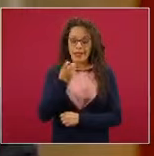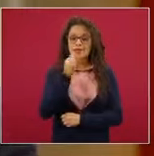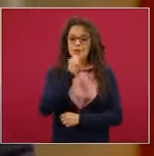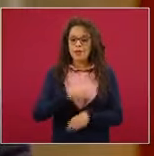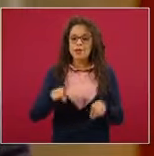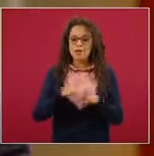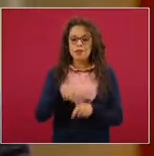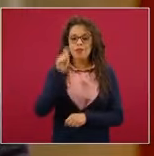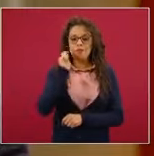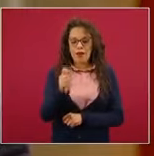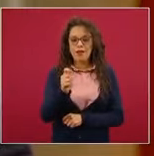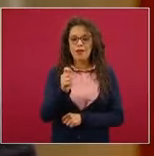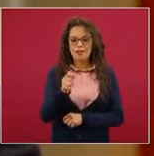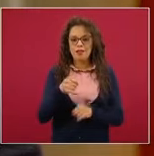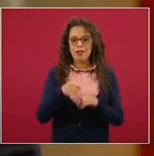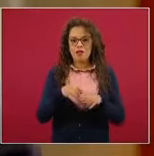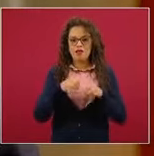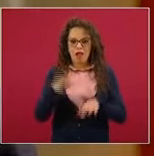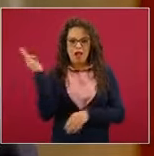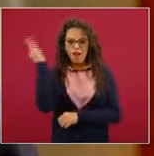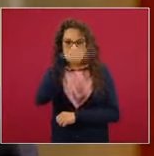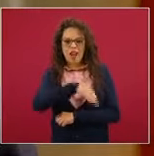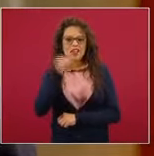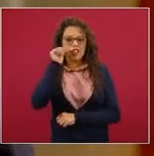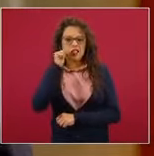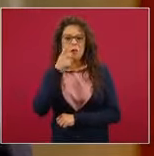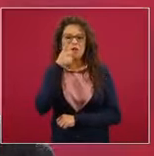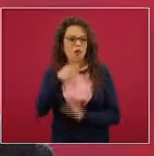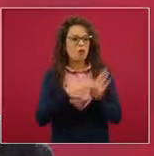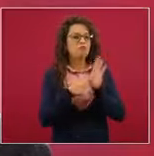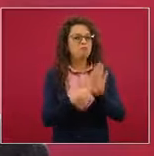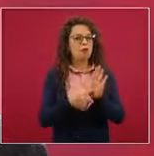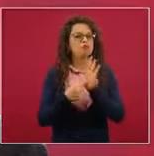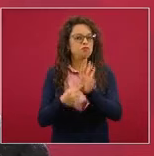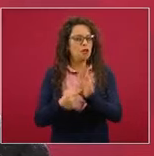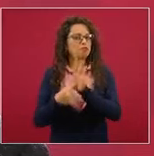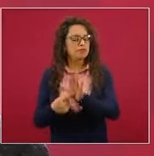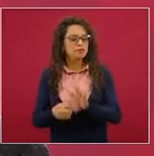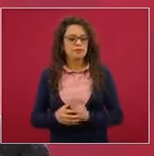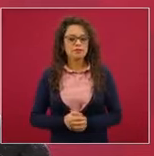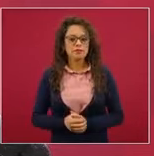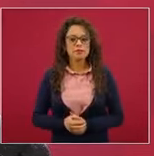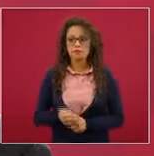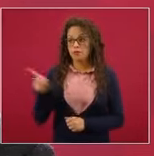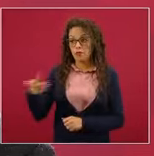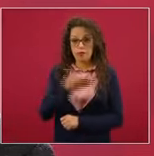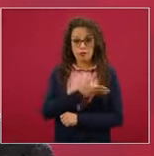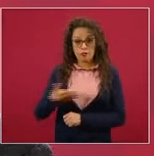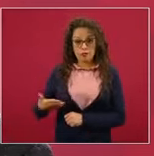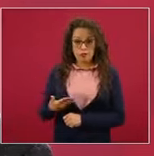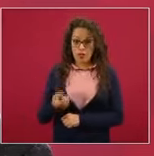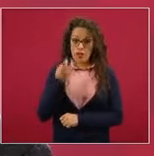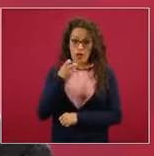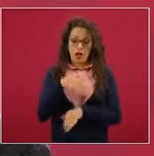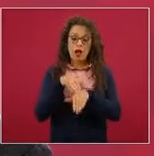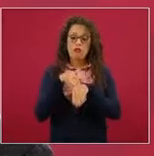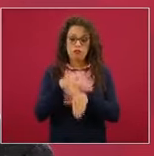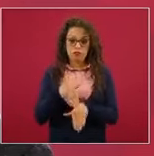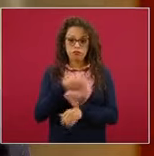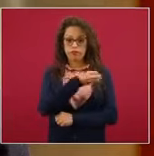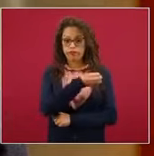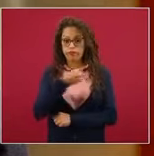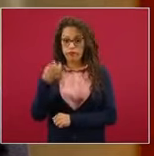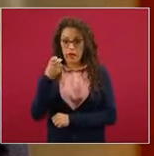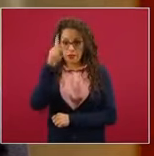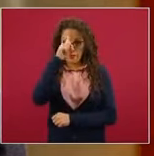desinformación quisieran hacer ver. Y el presidente se sujeta a esas recomendaciones en todo momento, y una de las